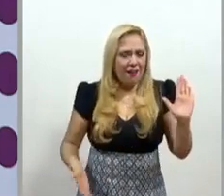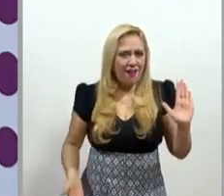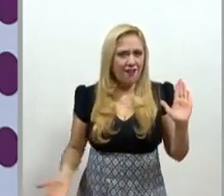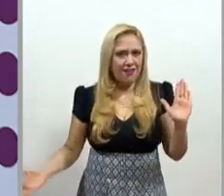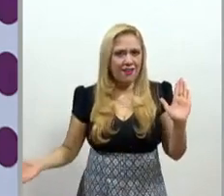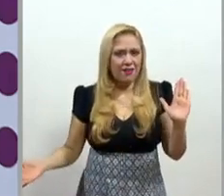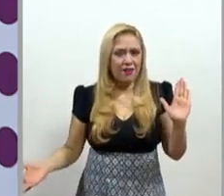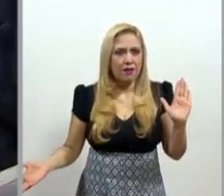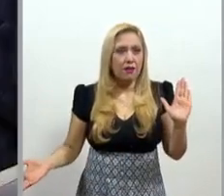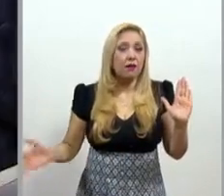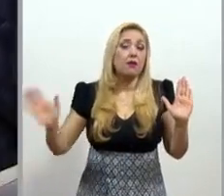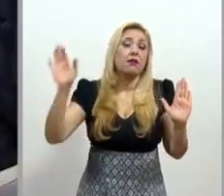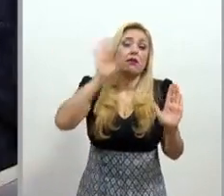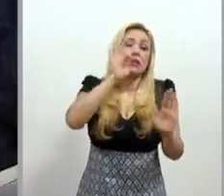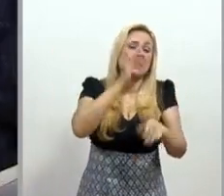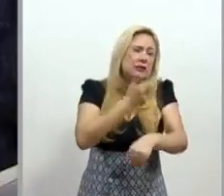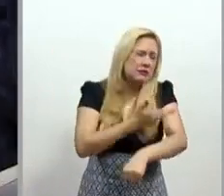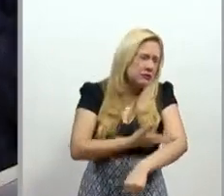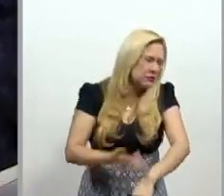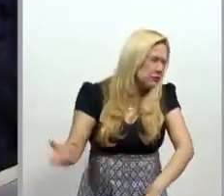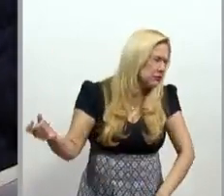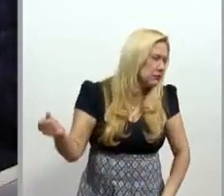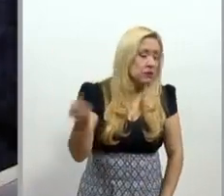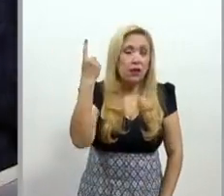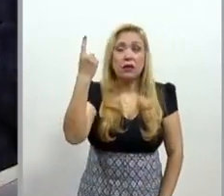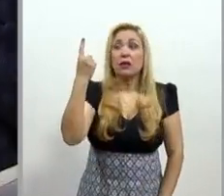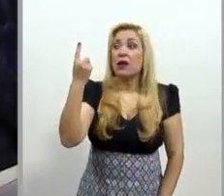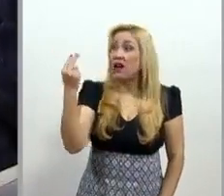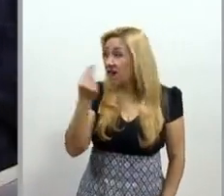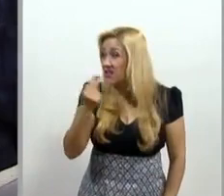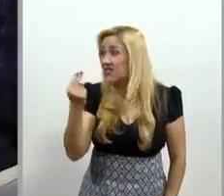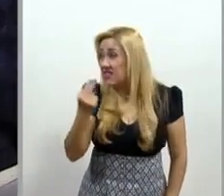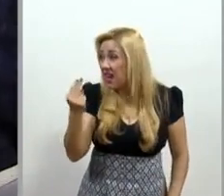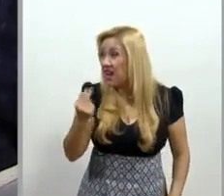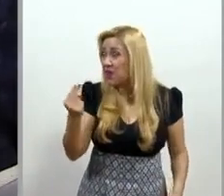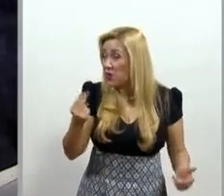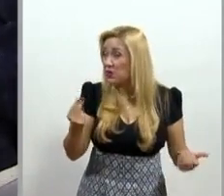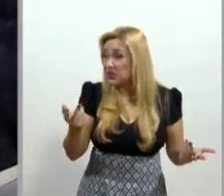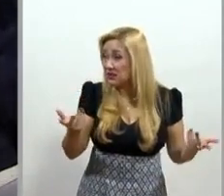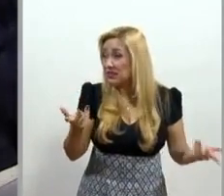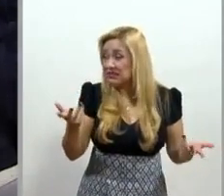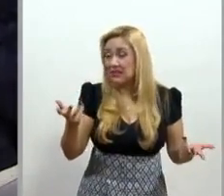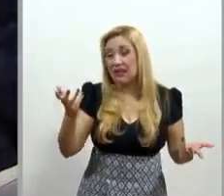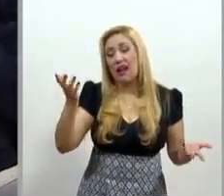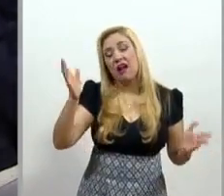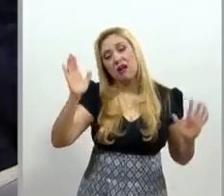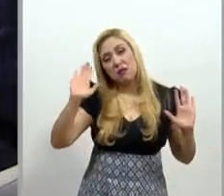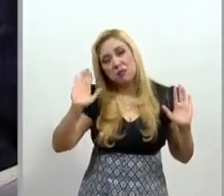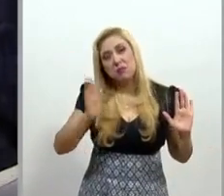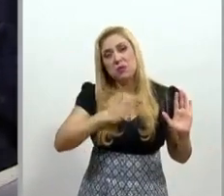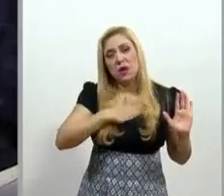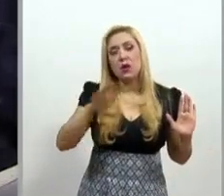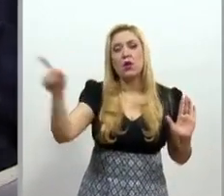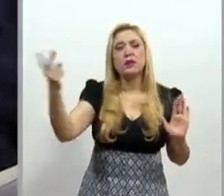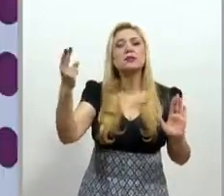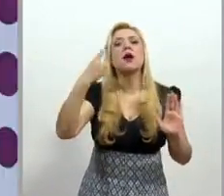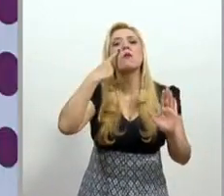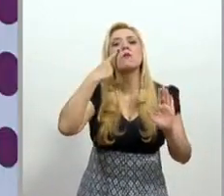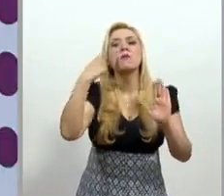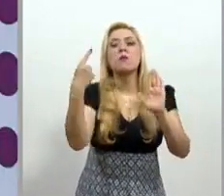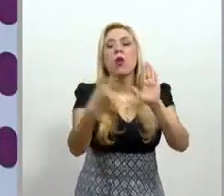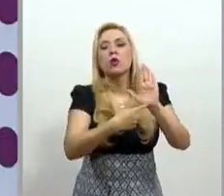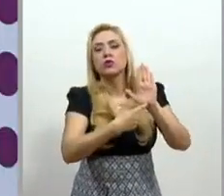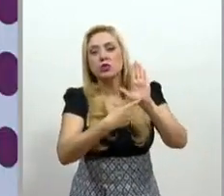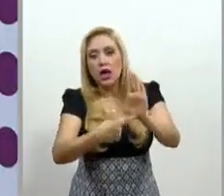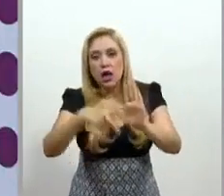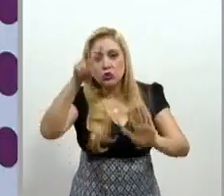alguna justificación necesaria o imperiosa y que siempre estará a cargo del Estado demostrar el dar un paso